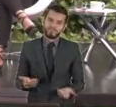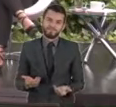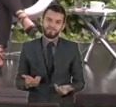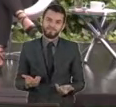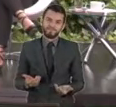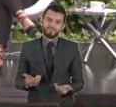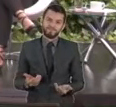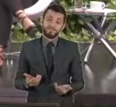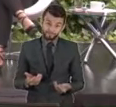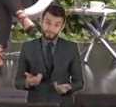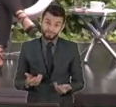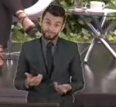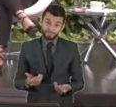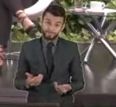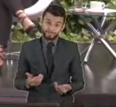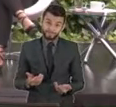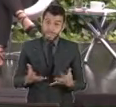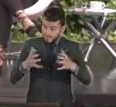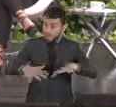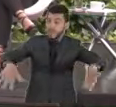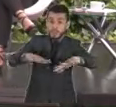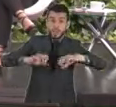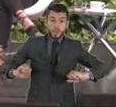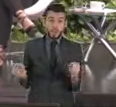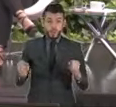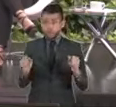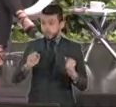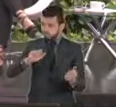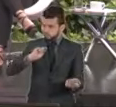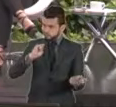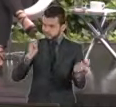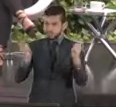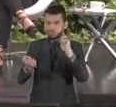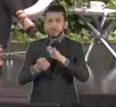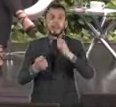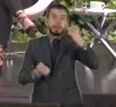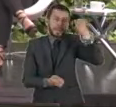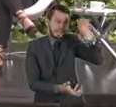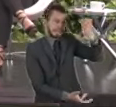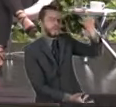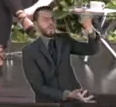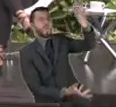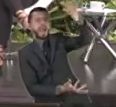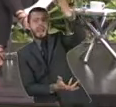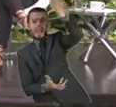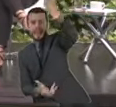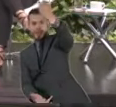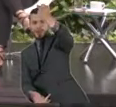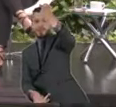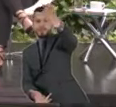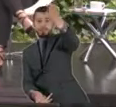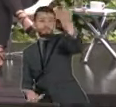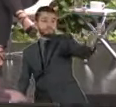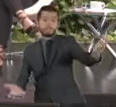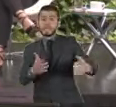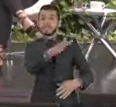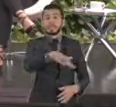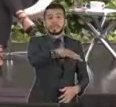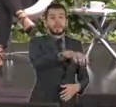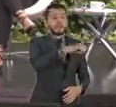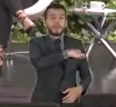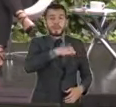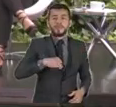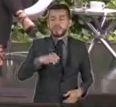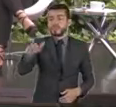Porque obviamente cambiar esa ciudad implica inversiones multimillonarias, de todos, del sector privado, del sector público,